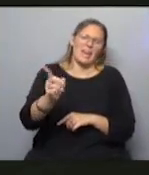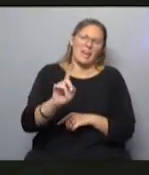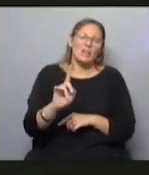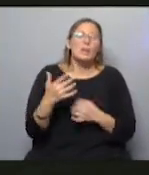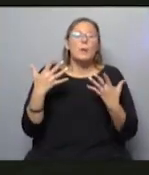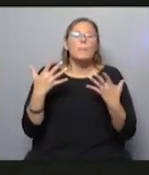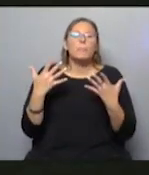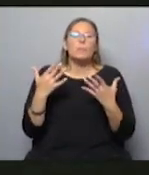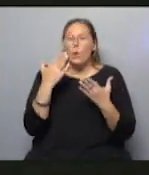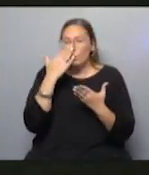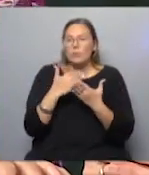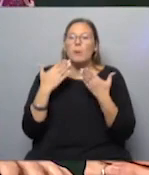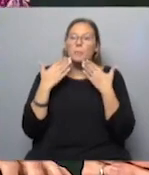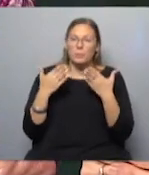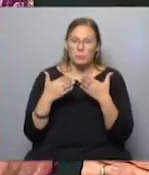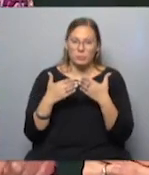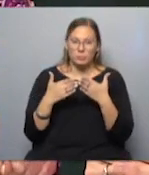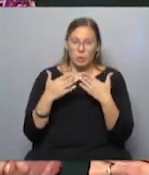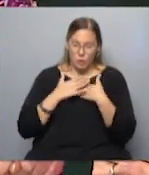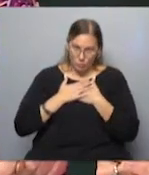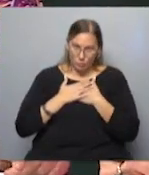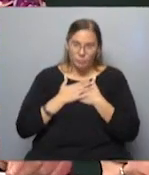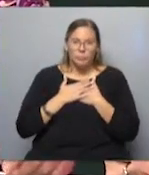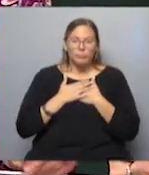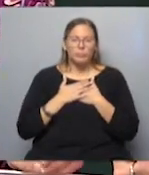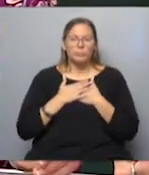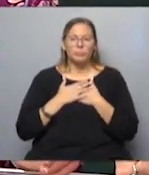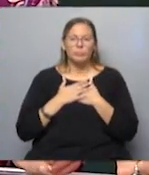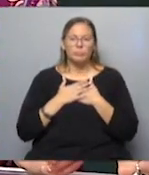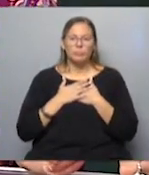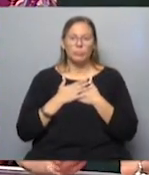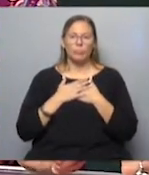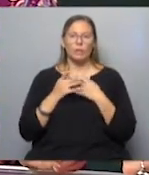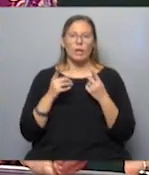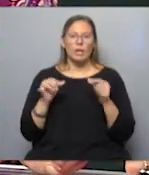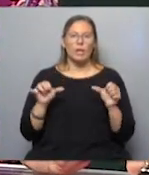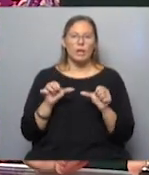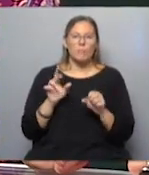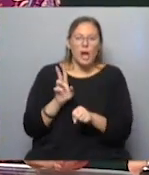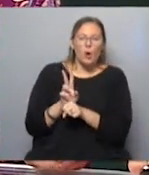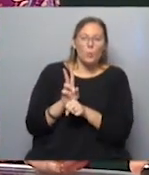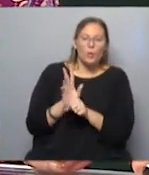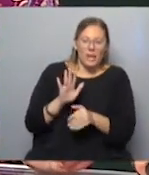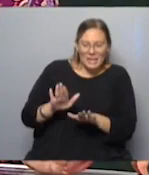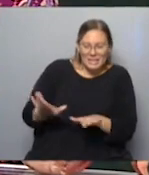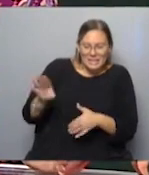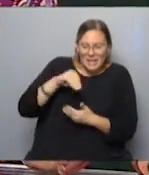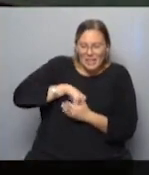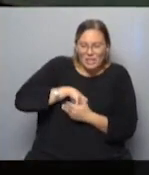la última pregunta de mi parte es qué hace para cuidar esa niña interior